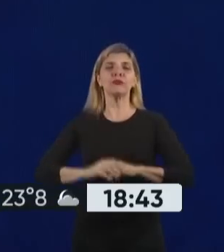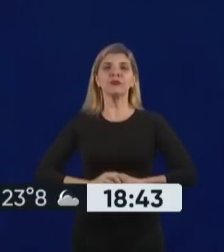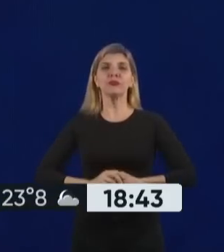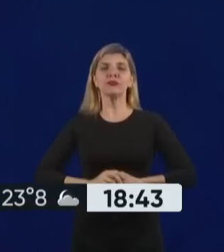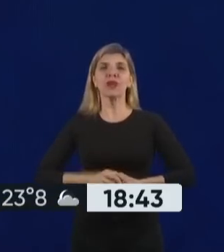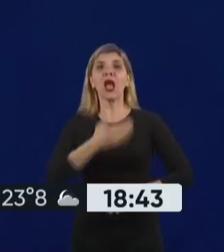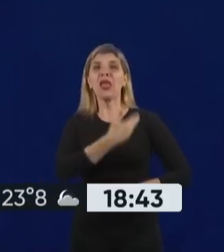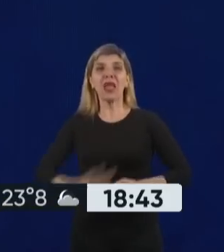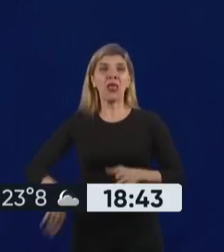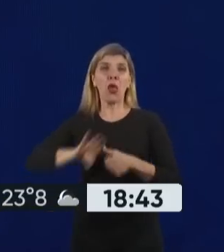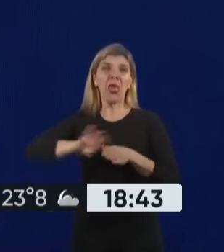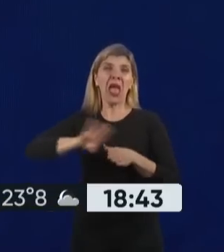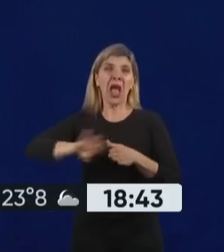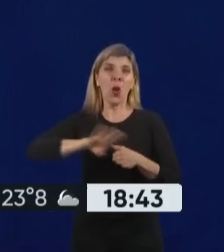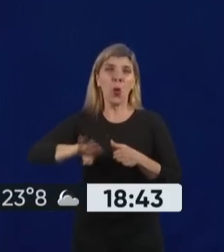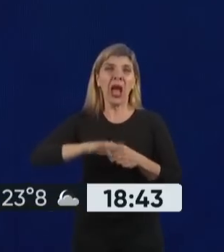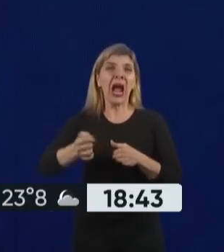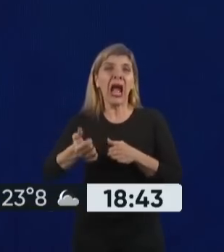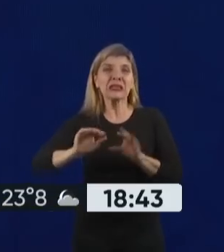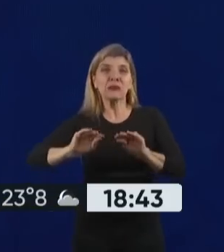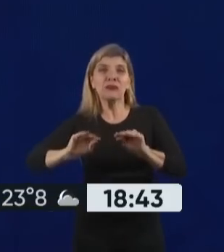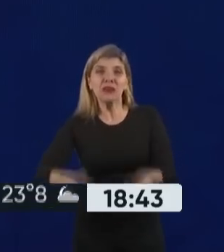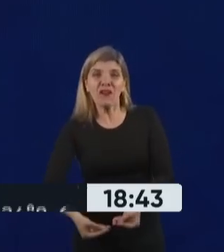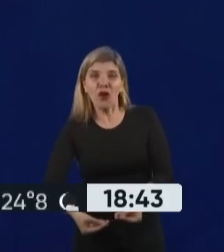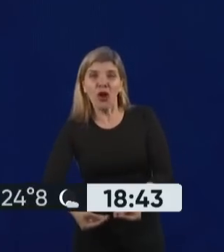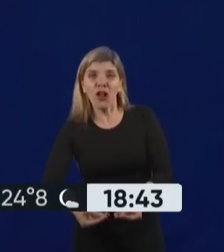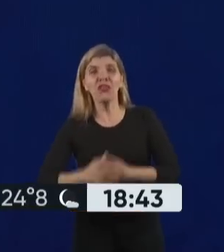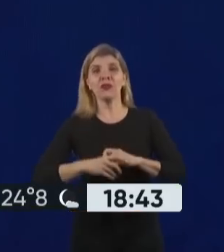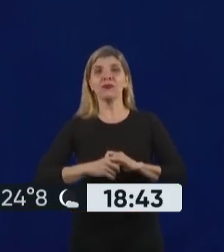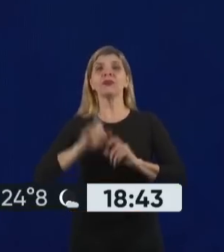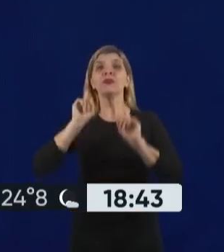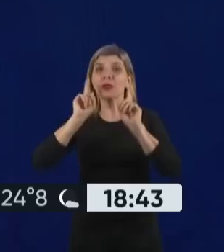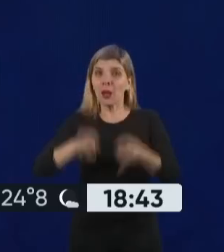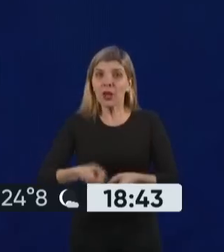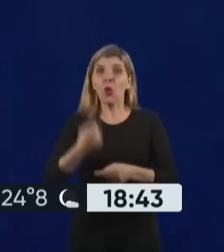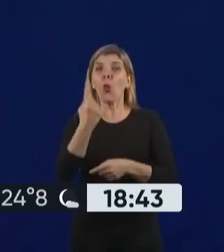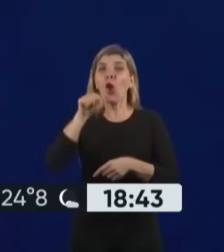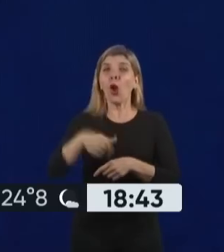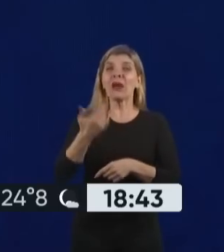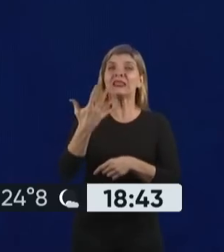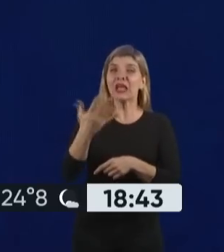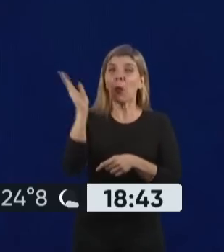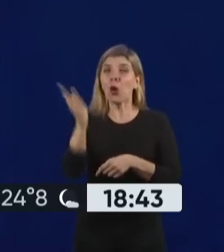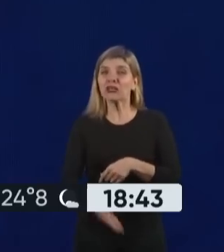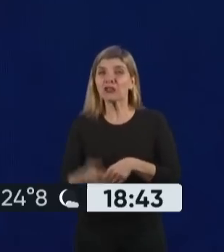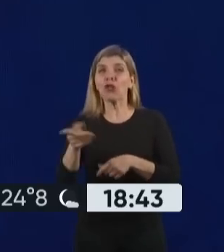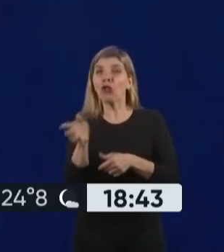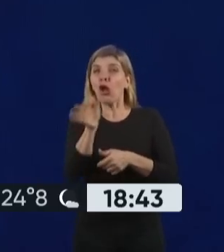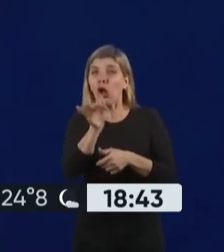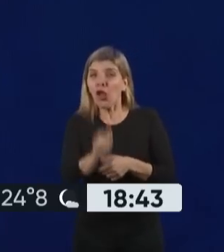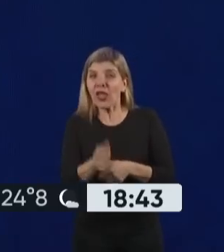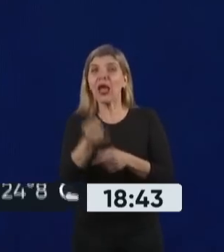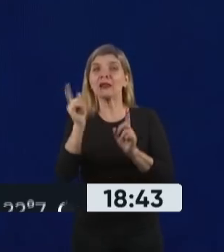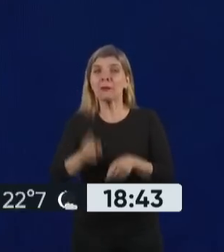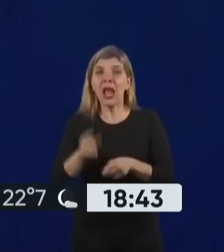Un Estado endeudado casi al borde del default, precios que viajaban ya al 1,5% diario y que conjugados con la